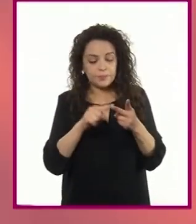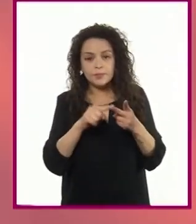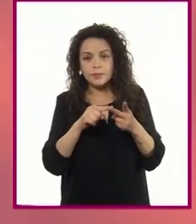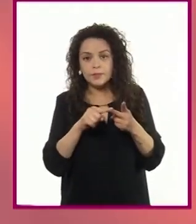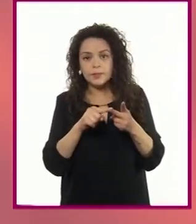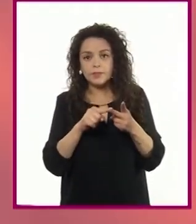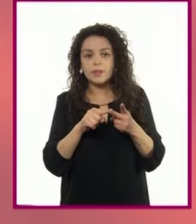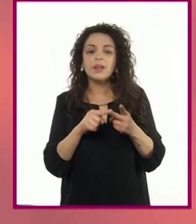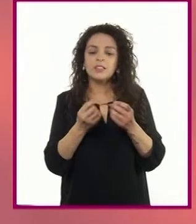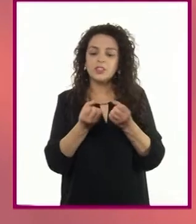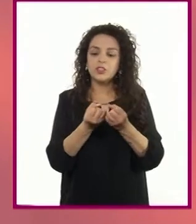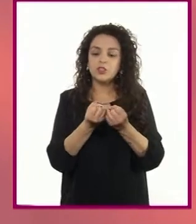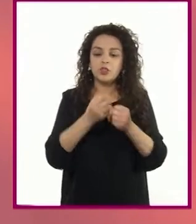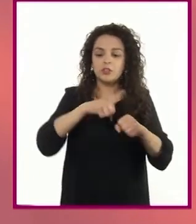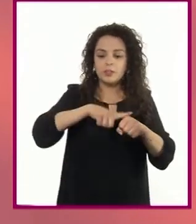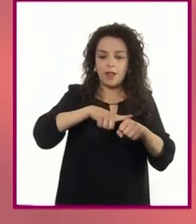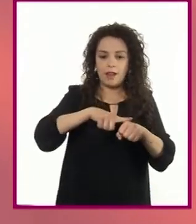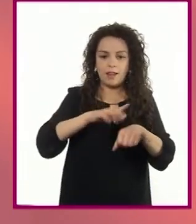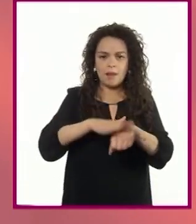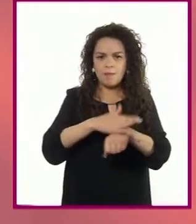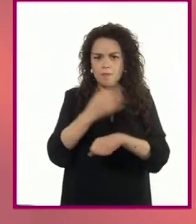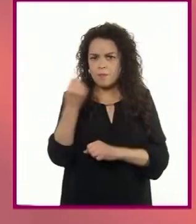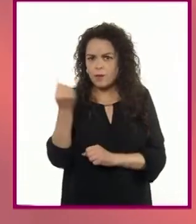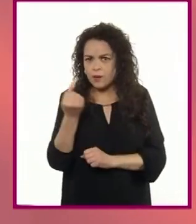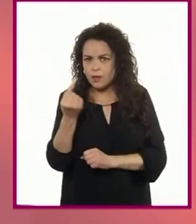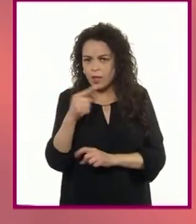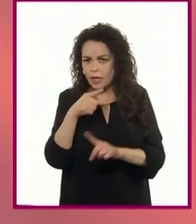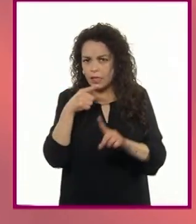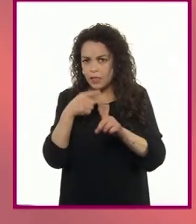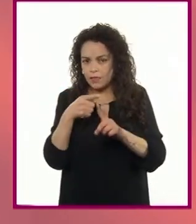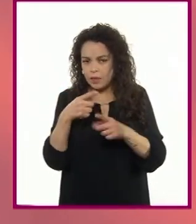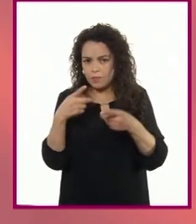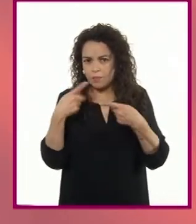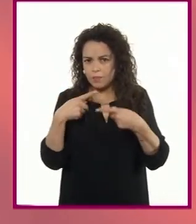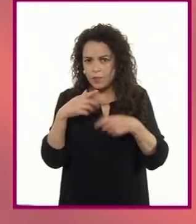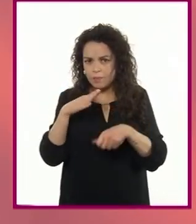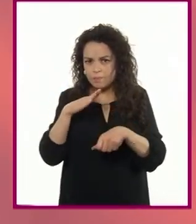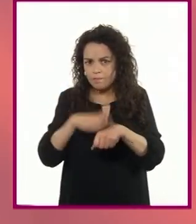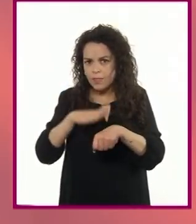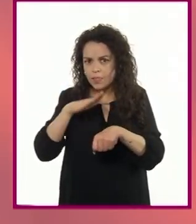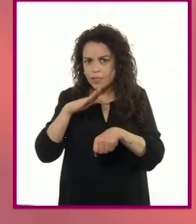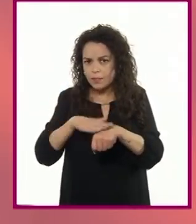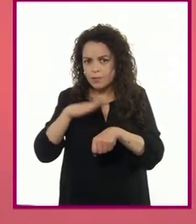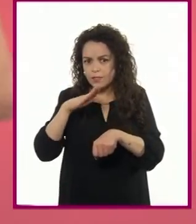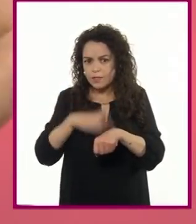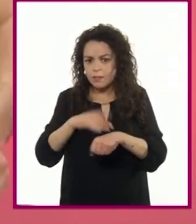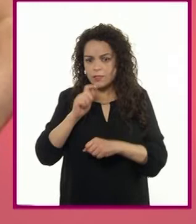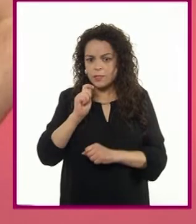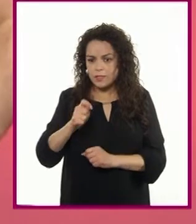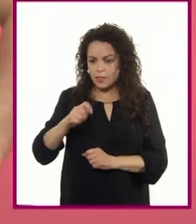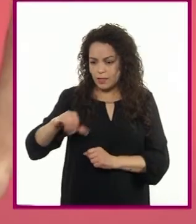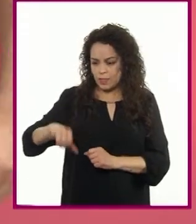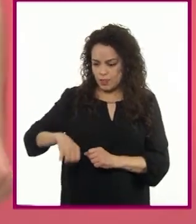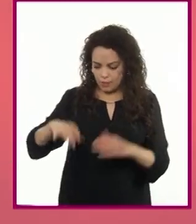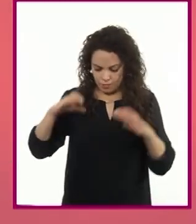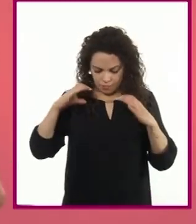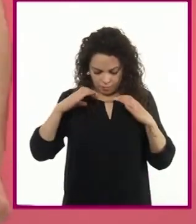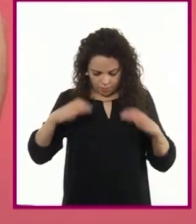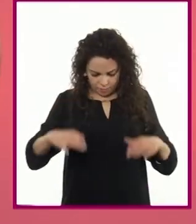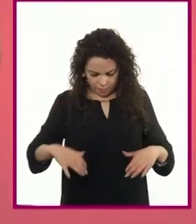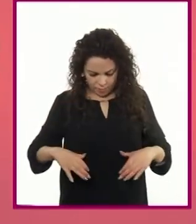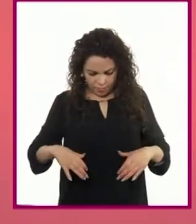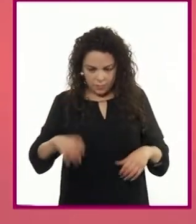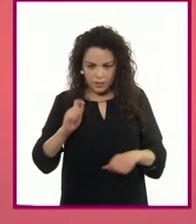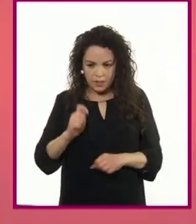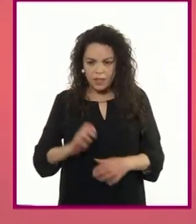cuestión social, pues hace referencia a la gran obsesión por la apariencia física, relacionándose a los